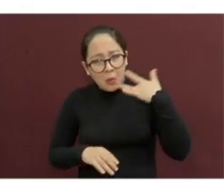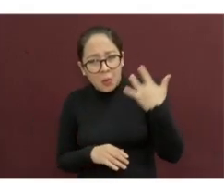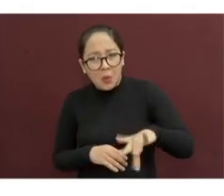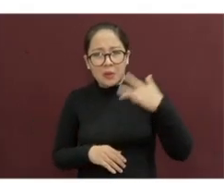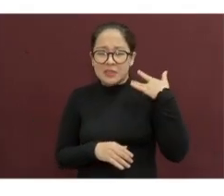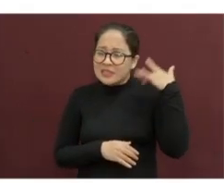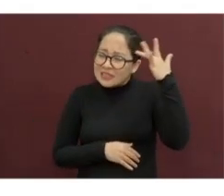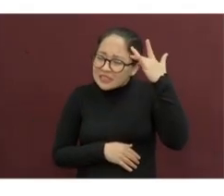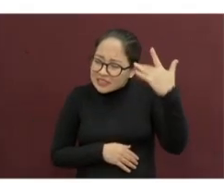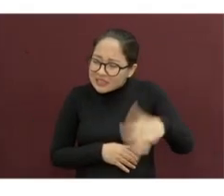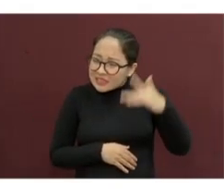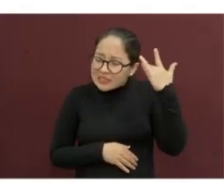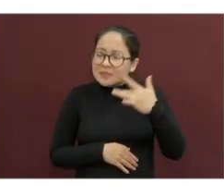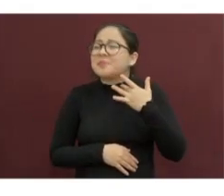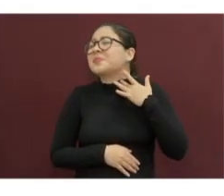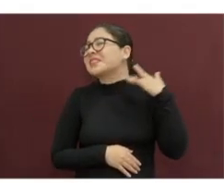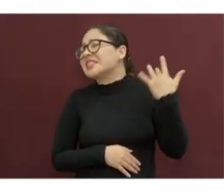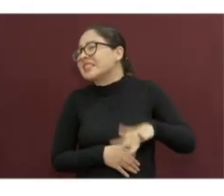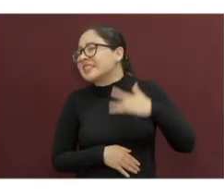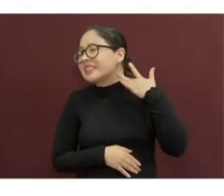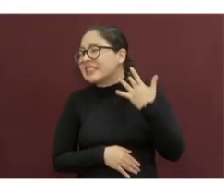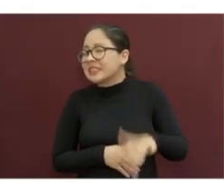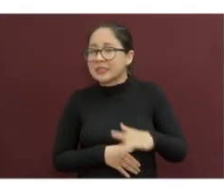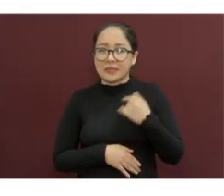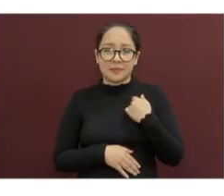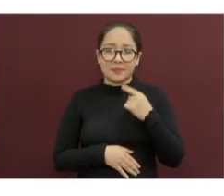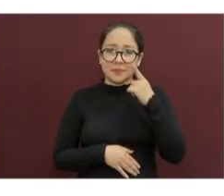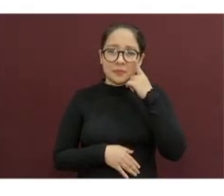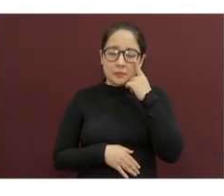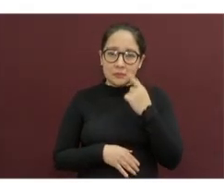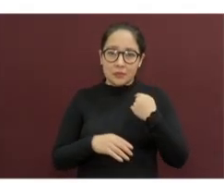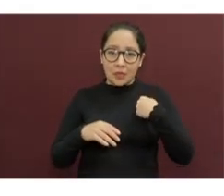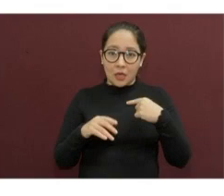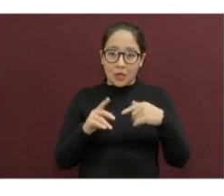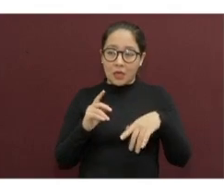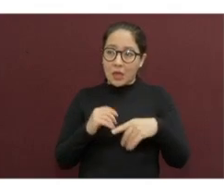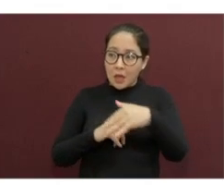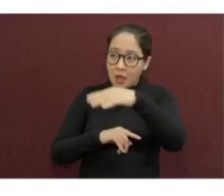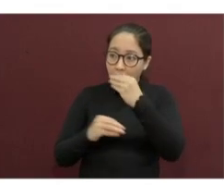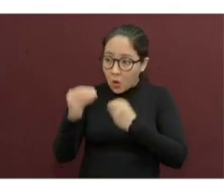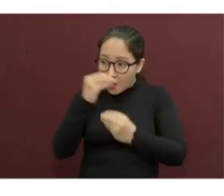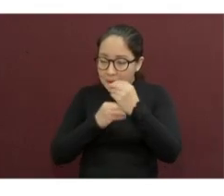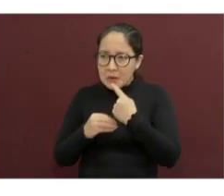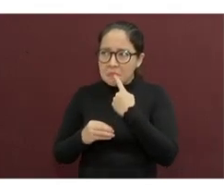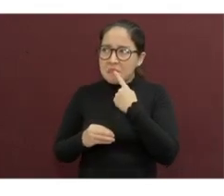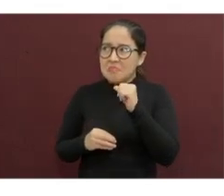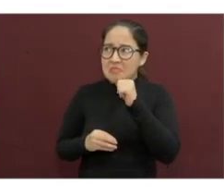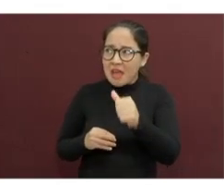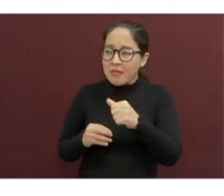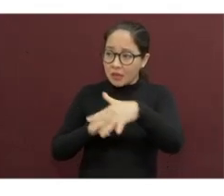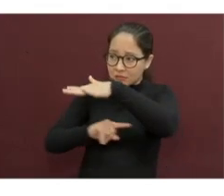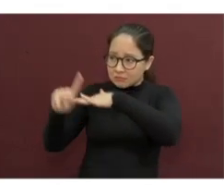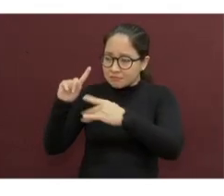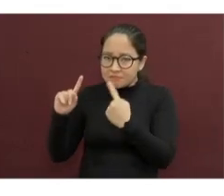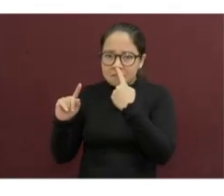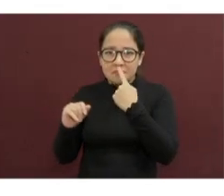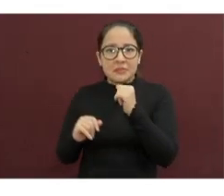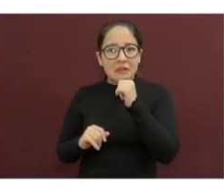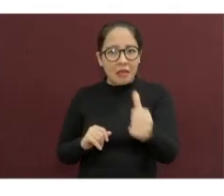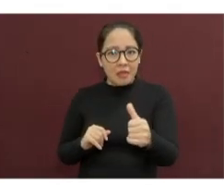de cabeza dolor de garganta pérdida reciente del gusto o del olfato congestión nasal